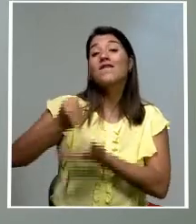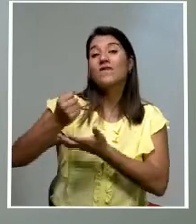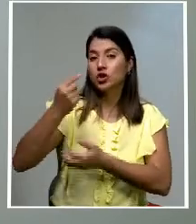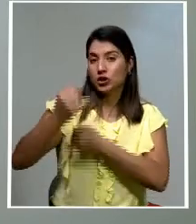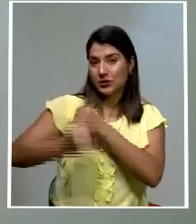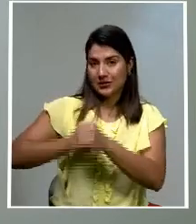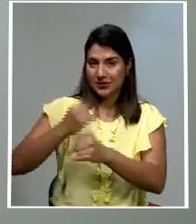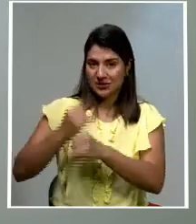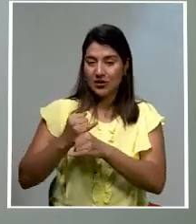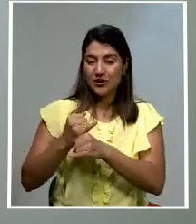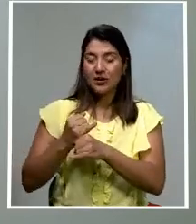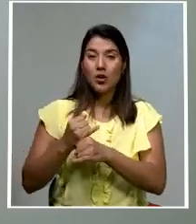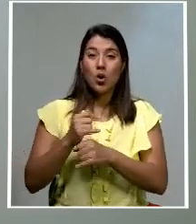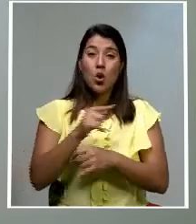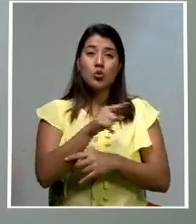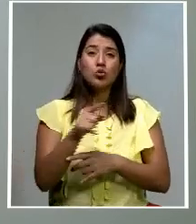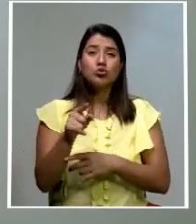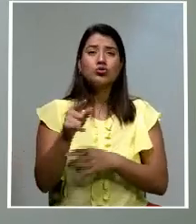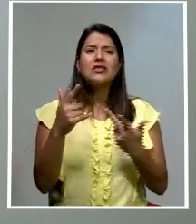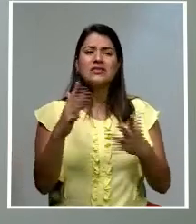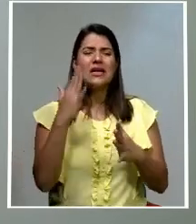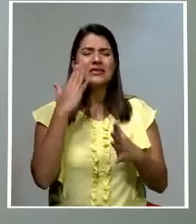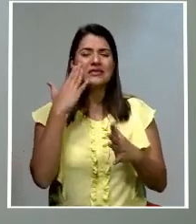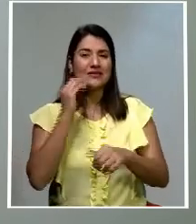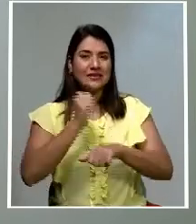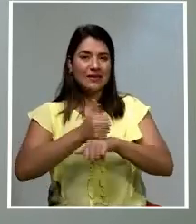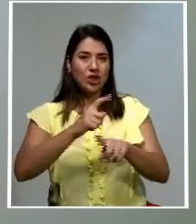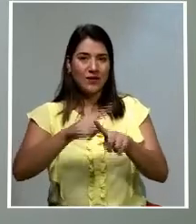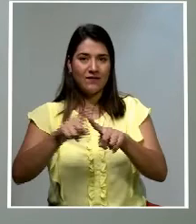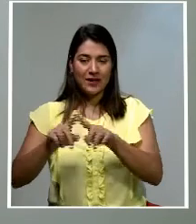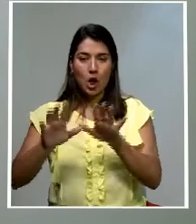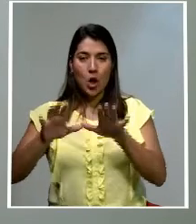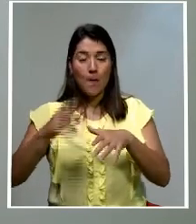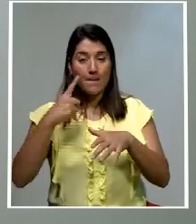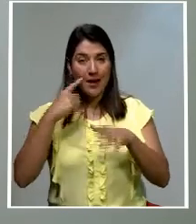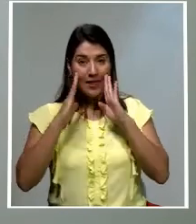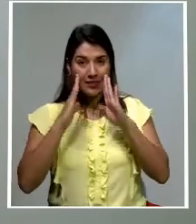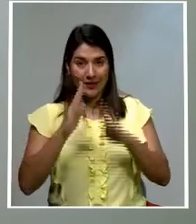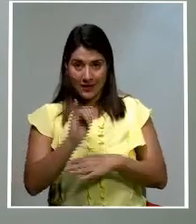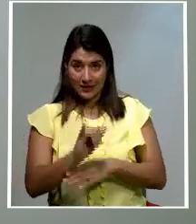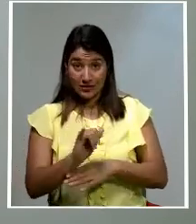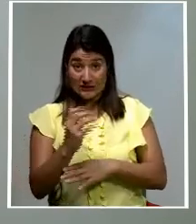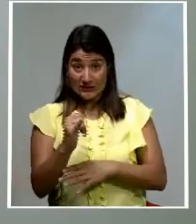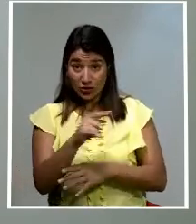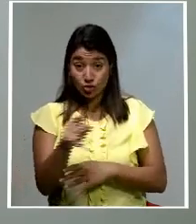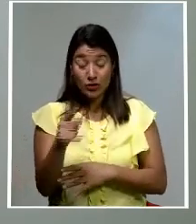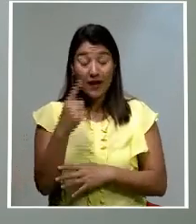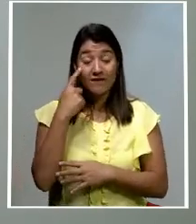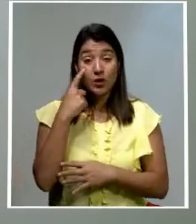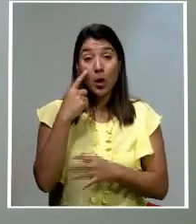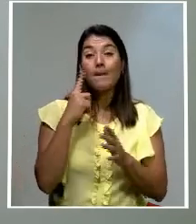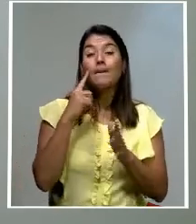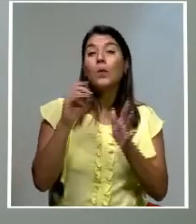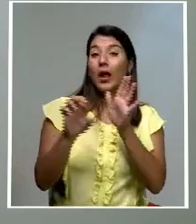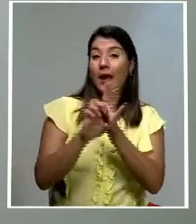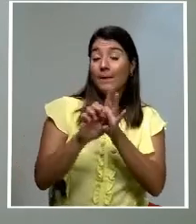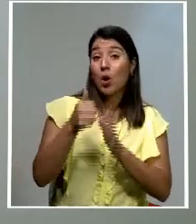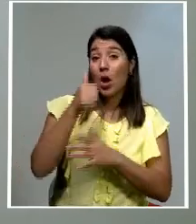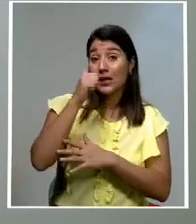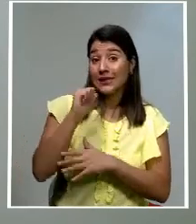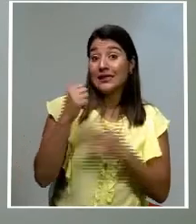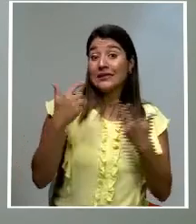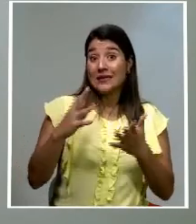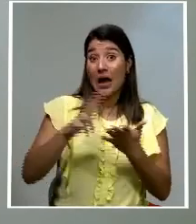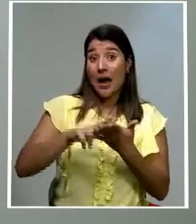que se conoce en distintas comisiones del Congreso. Si usted observó, por ejemplo, el día de ayer se